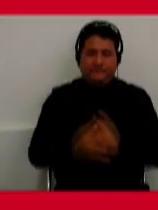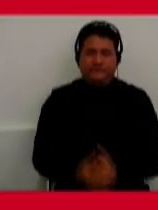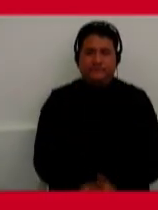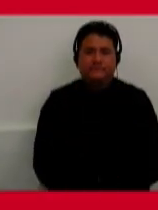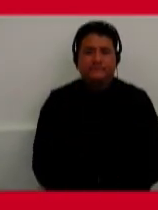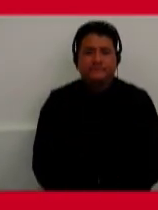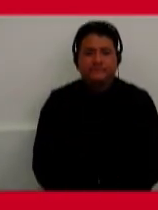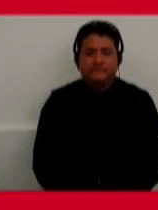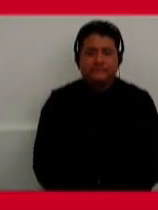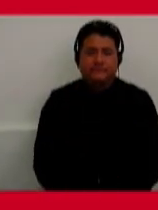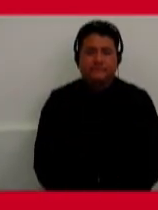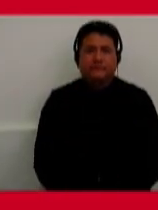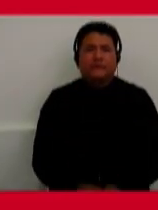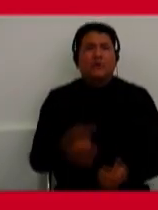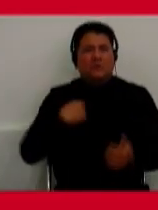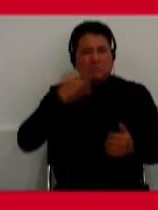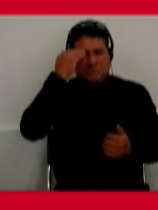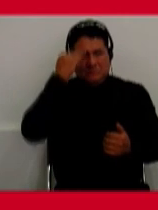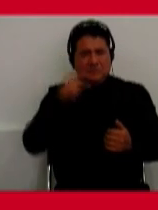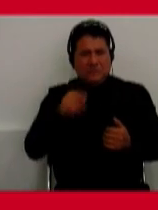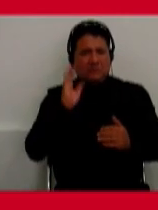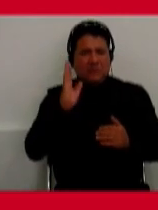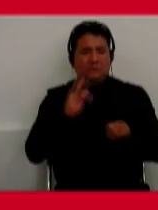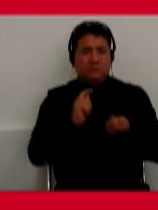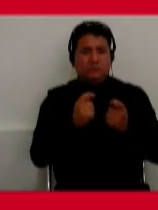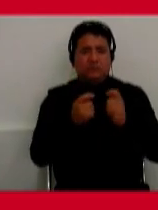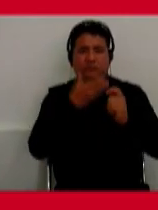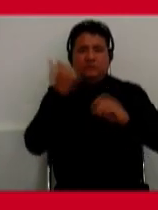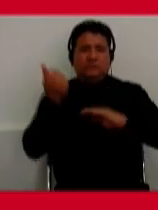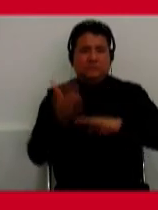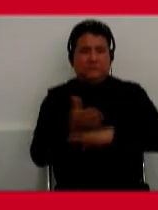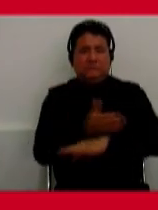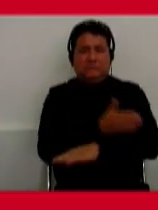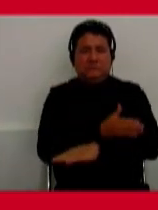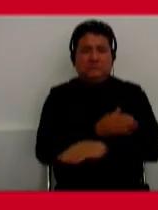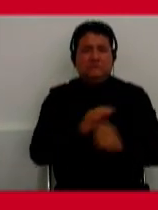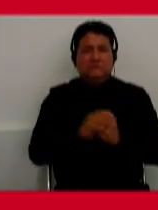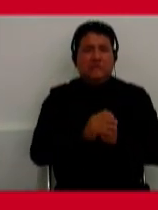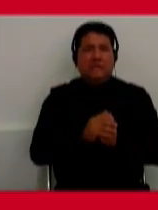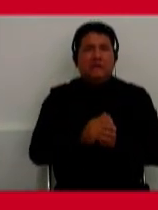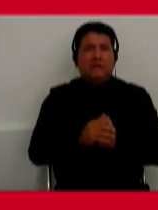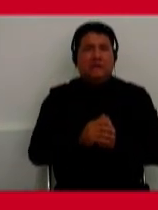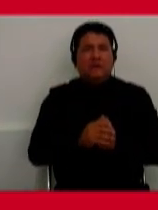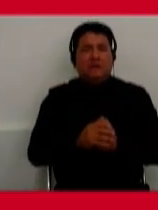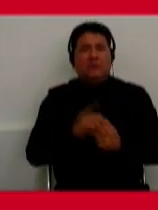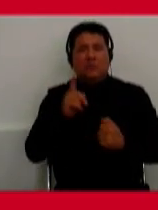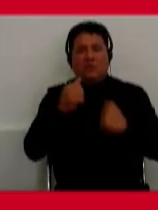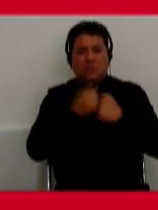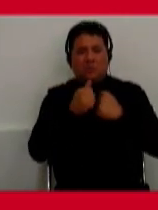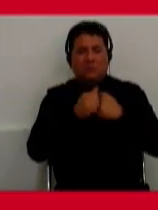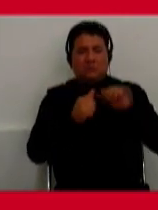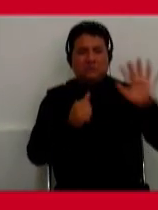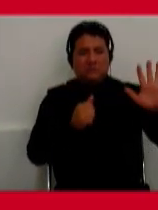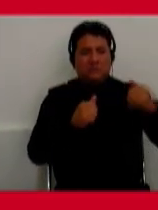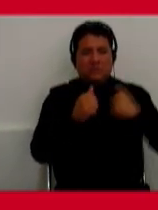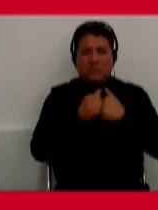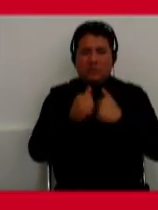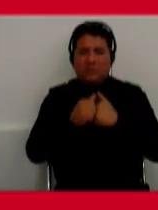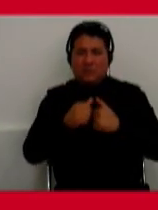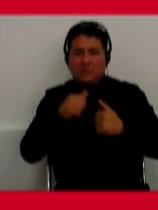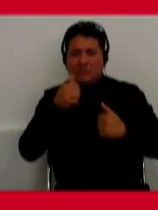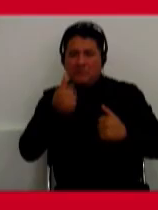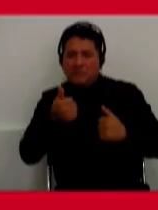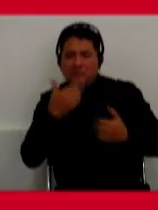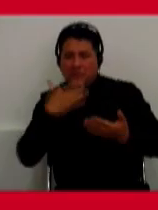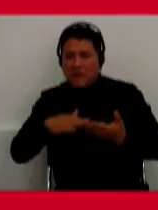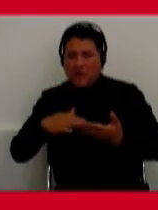que estoy seguro que va a revolucionar la minería en yacimientos de mala calidad, ¿no? Hablamos de una roca 5, 4B, ¿no? Mala, muy mala, un RMR